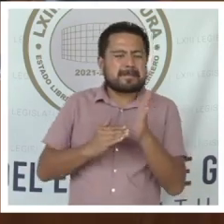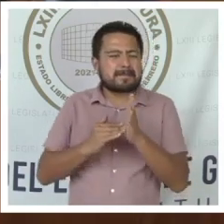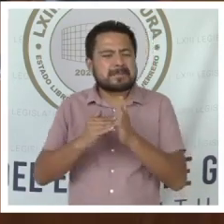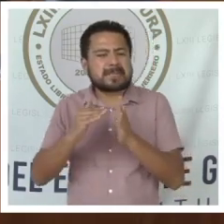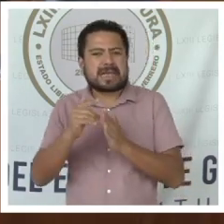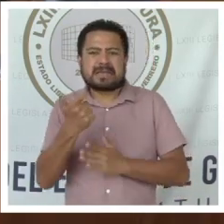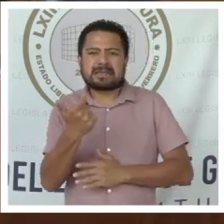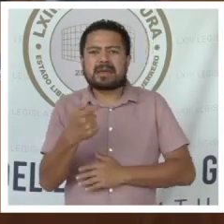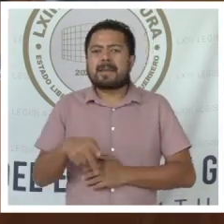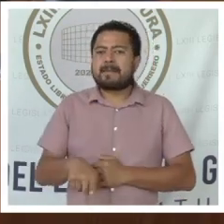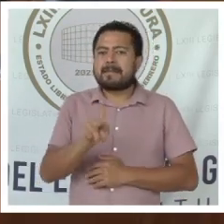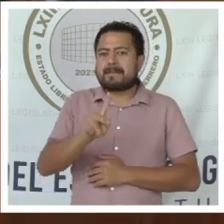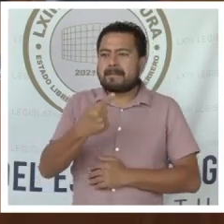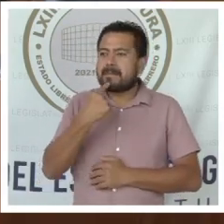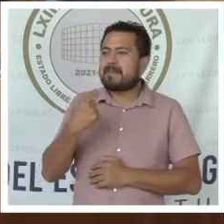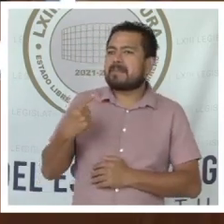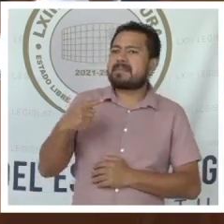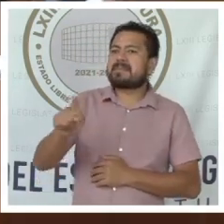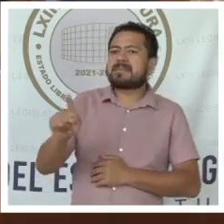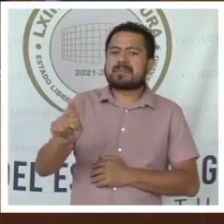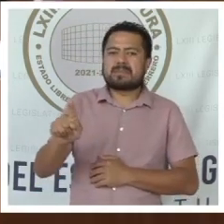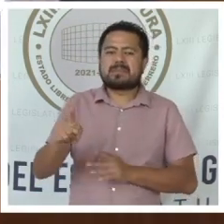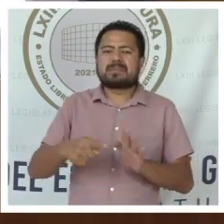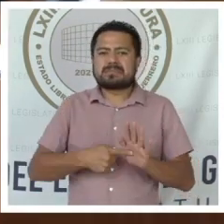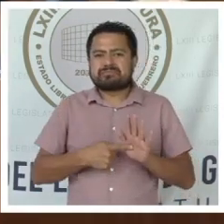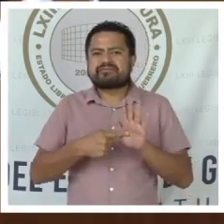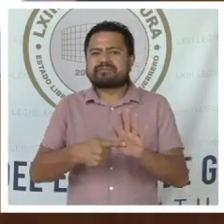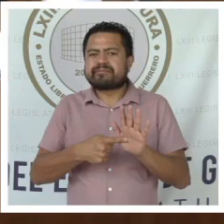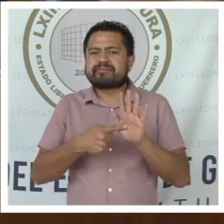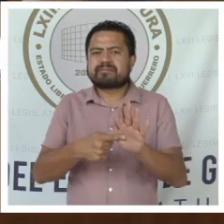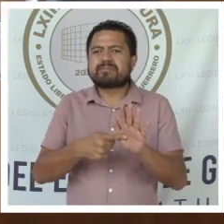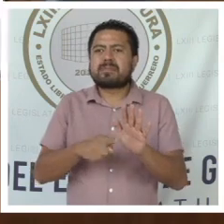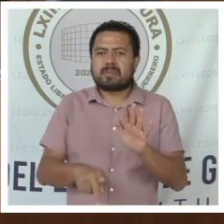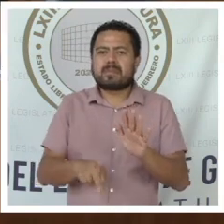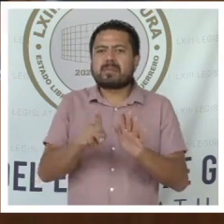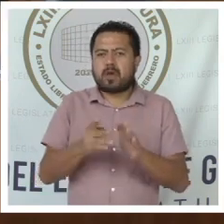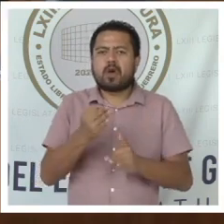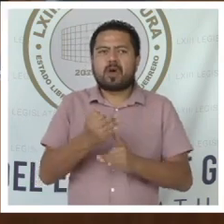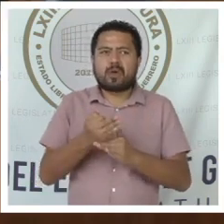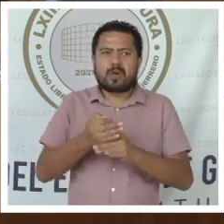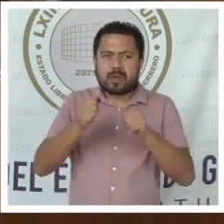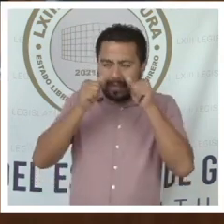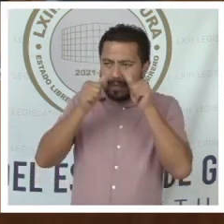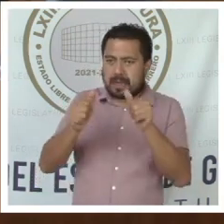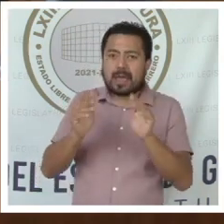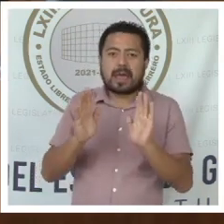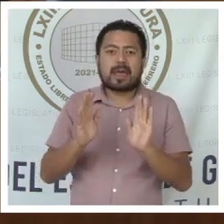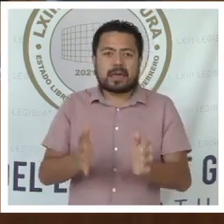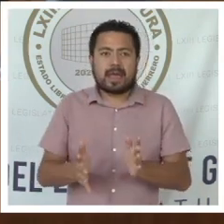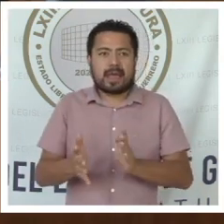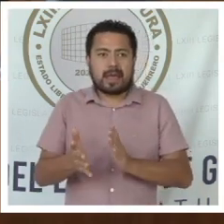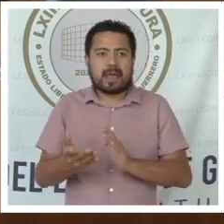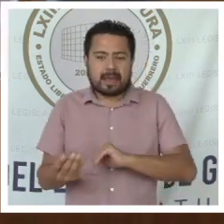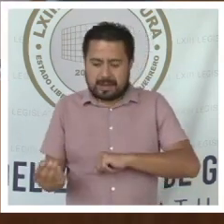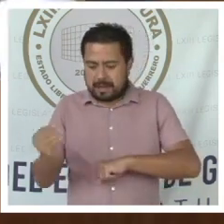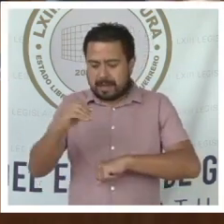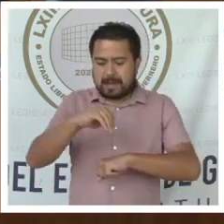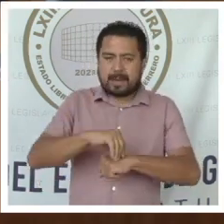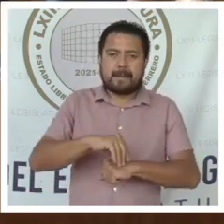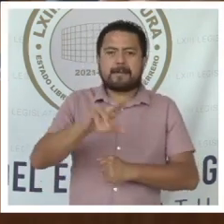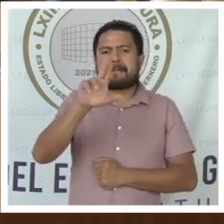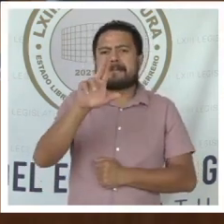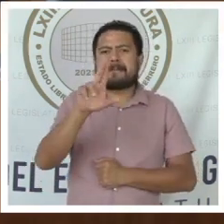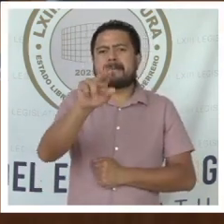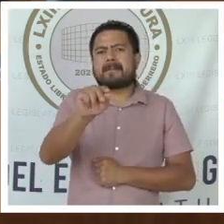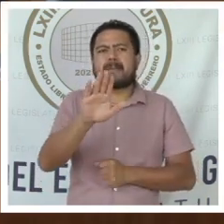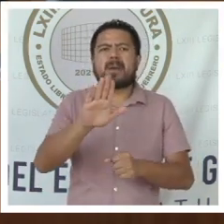las denuncias se presentaron y se está dando curso compañeras y compañeros no porque